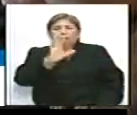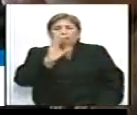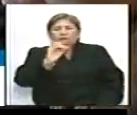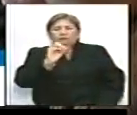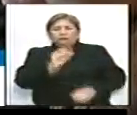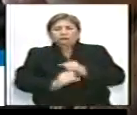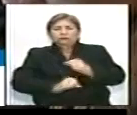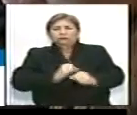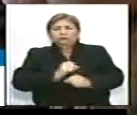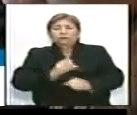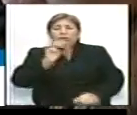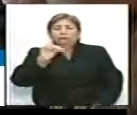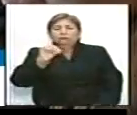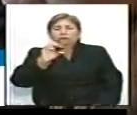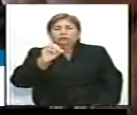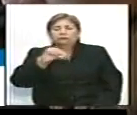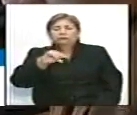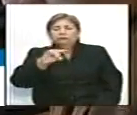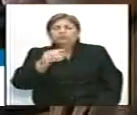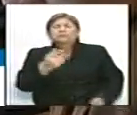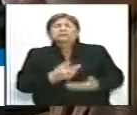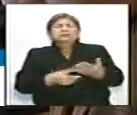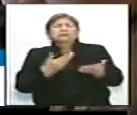Moquegua. ¡Qué gran cosa! ¡Qué gran desarrollo ha habido!